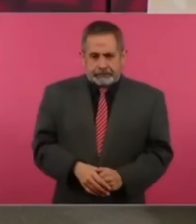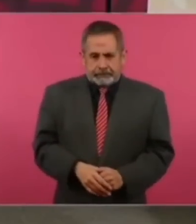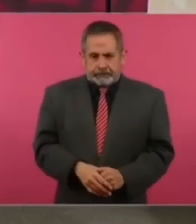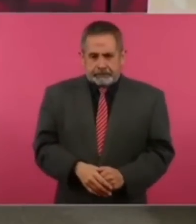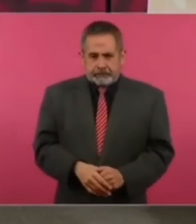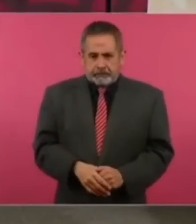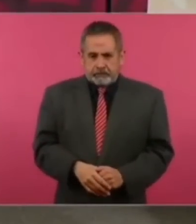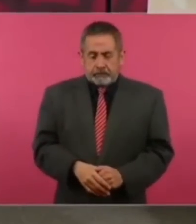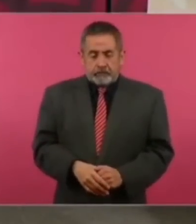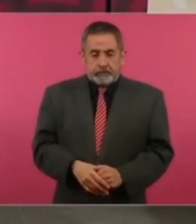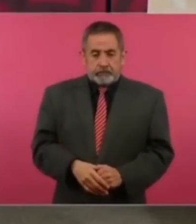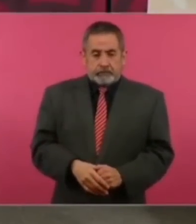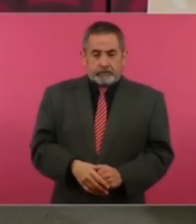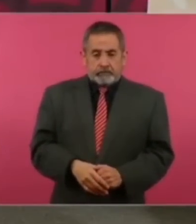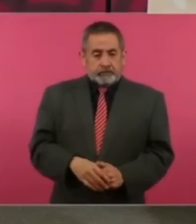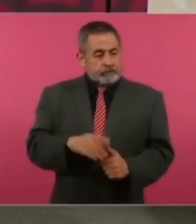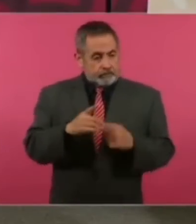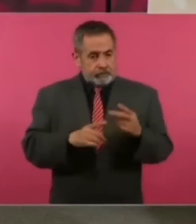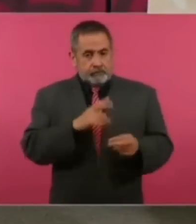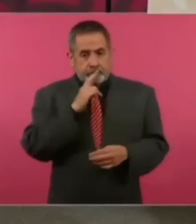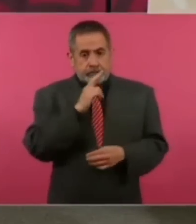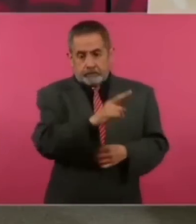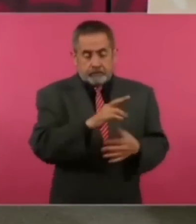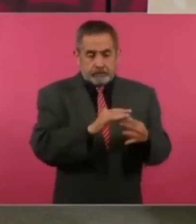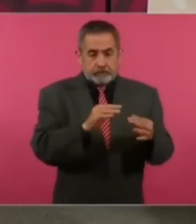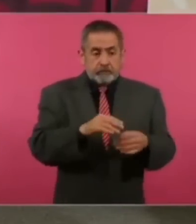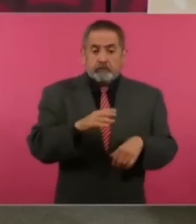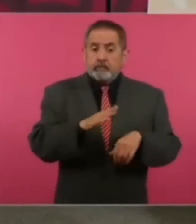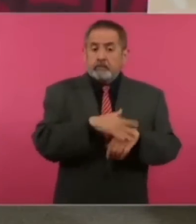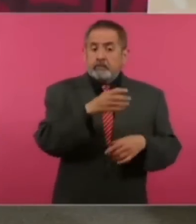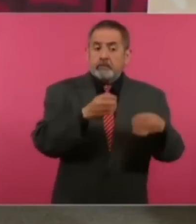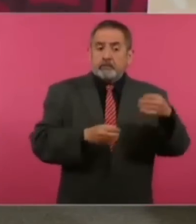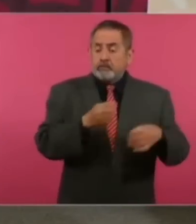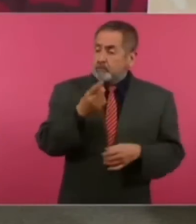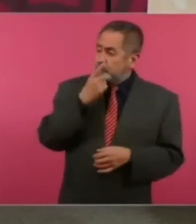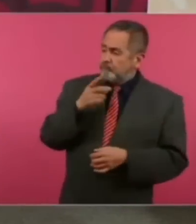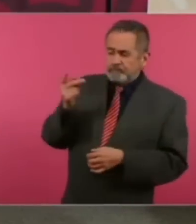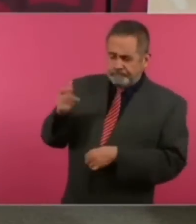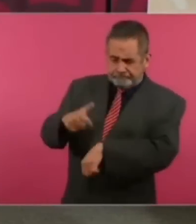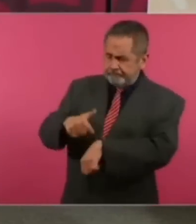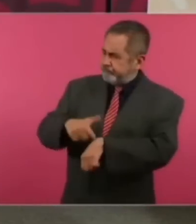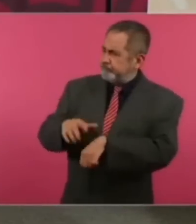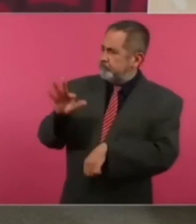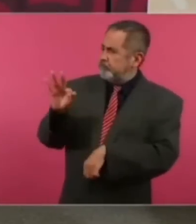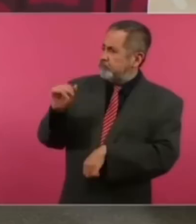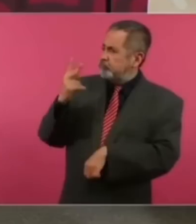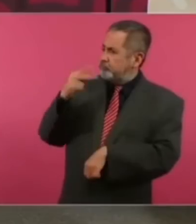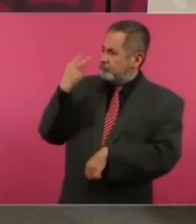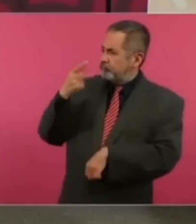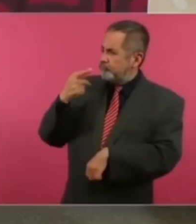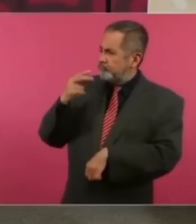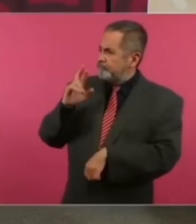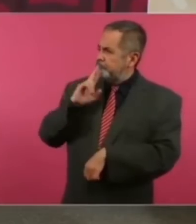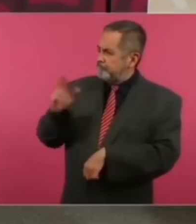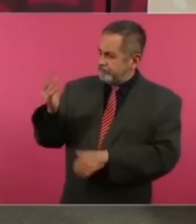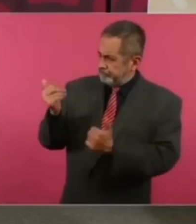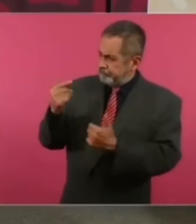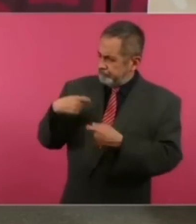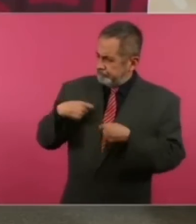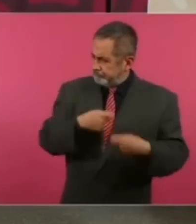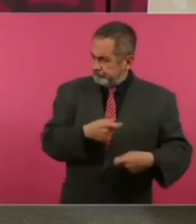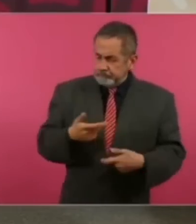Entonces le contesto al juez porque me pide 48 horas para dar una